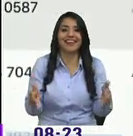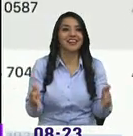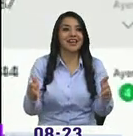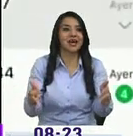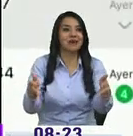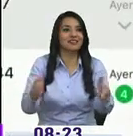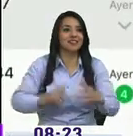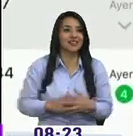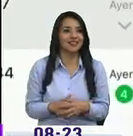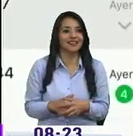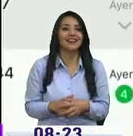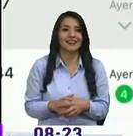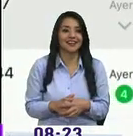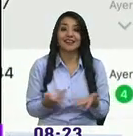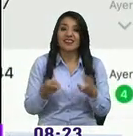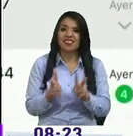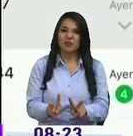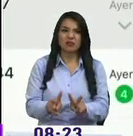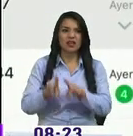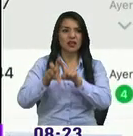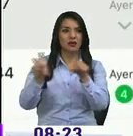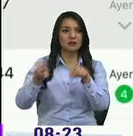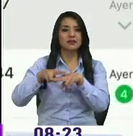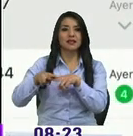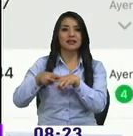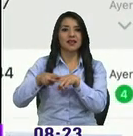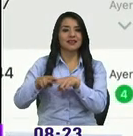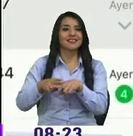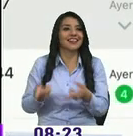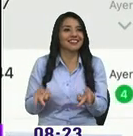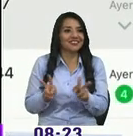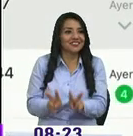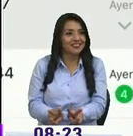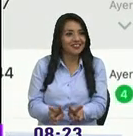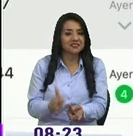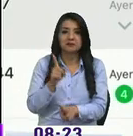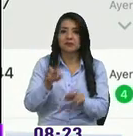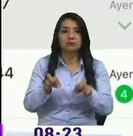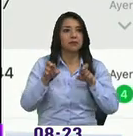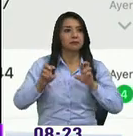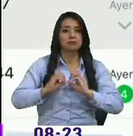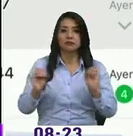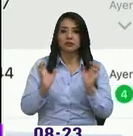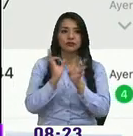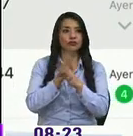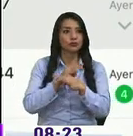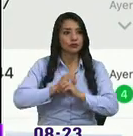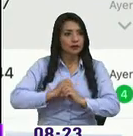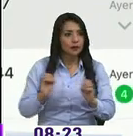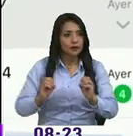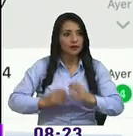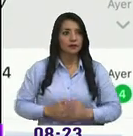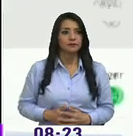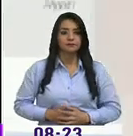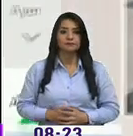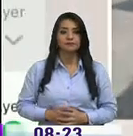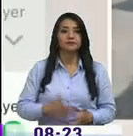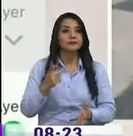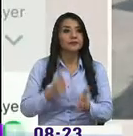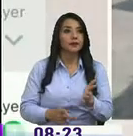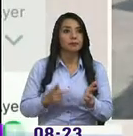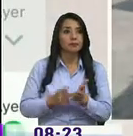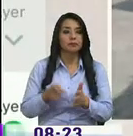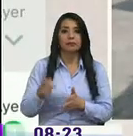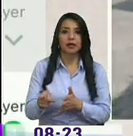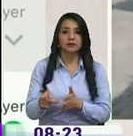televidente. Incluso una cooperativa de taxis está ahí y no tiene los permisos para funcionar. Obviamente, lo que pasa es que no pueden